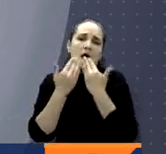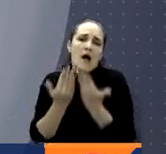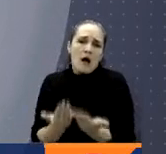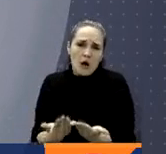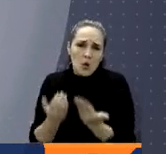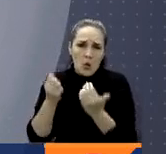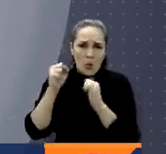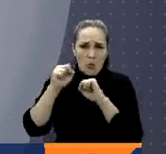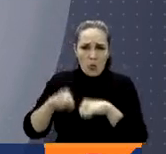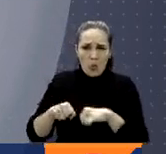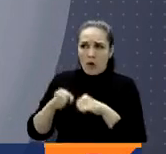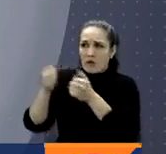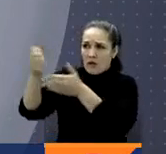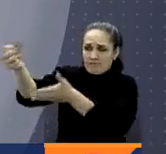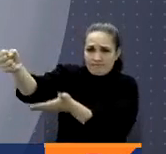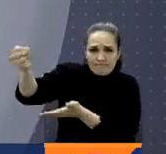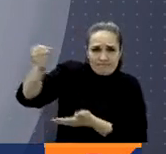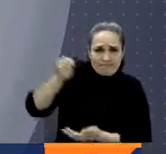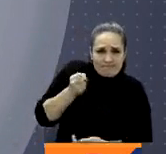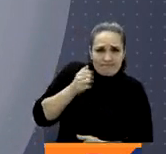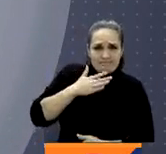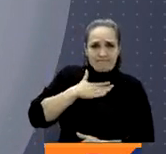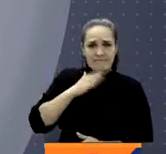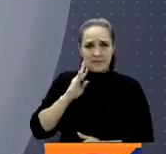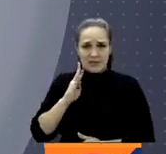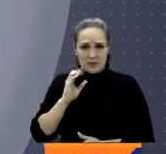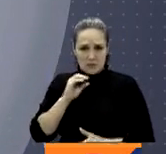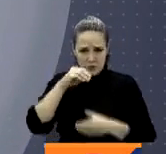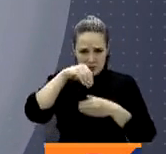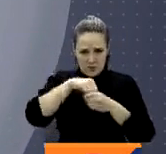ese canal humanitario que nos permita tener a nuestro esposo en casa.